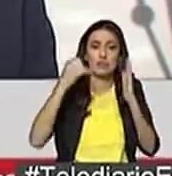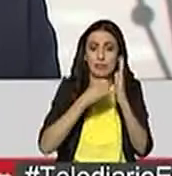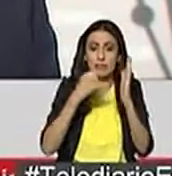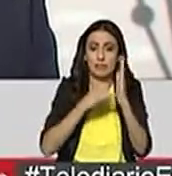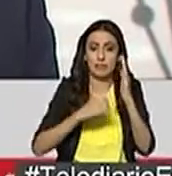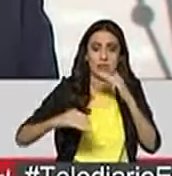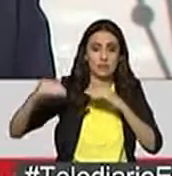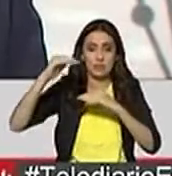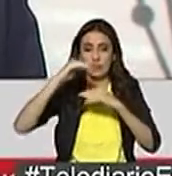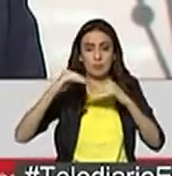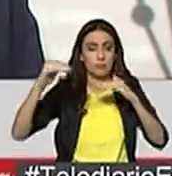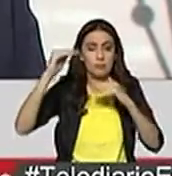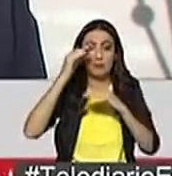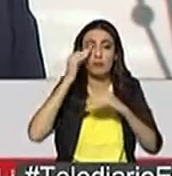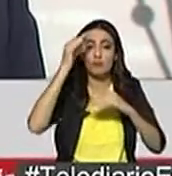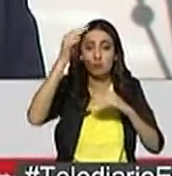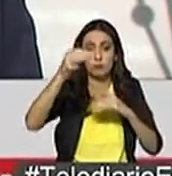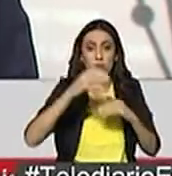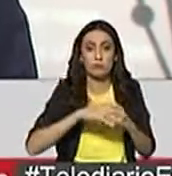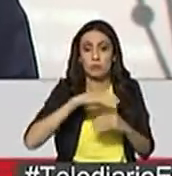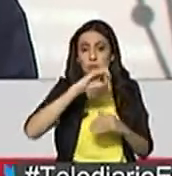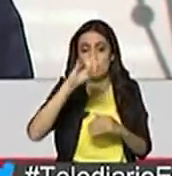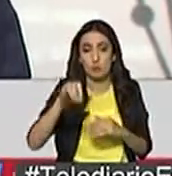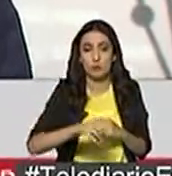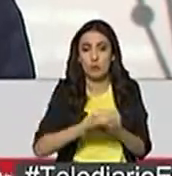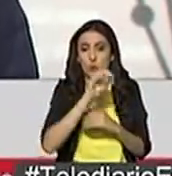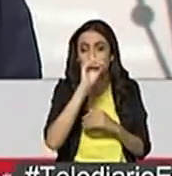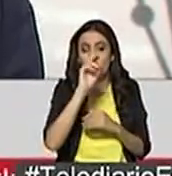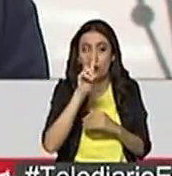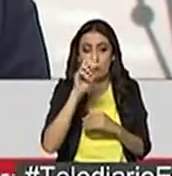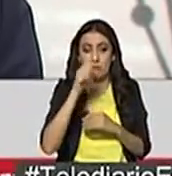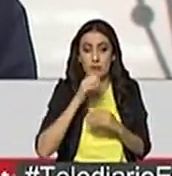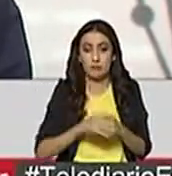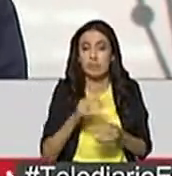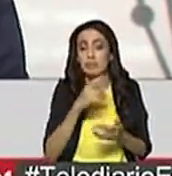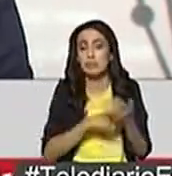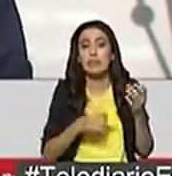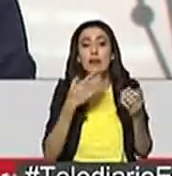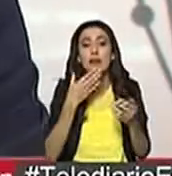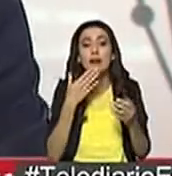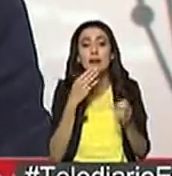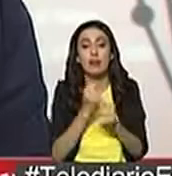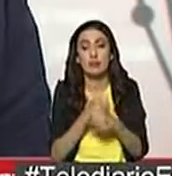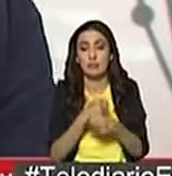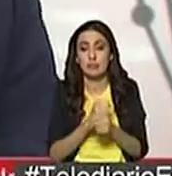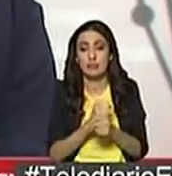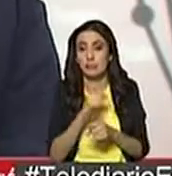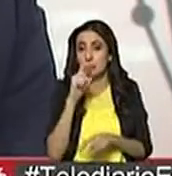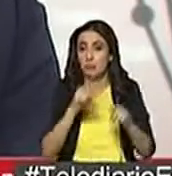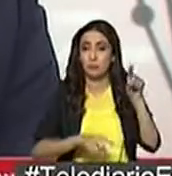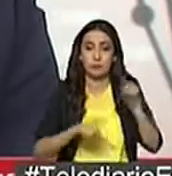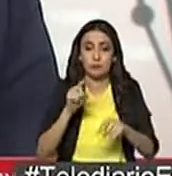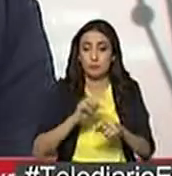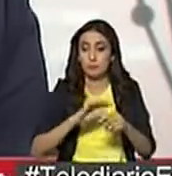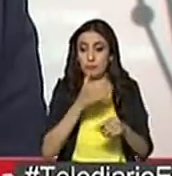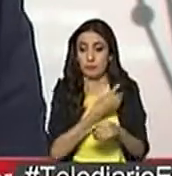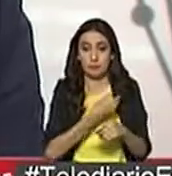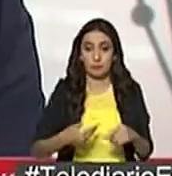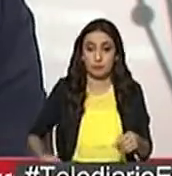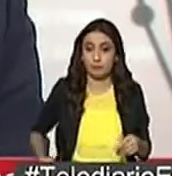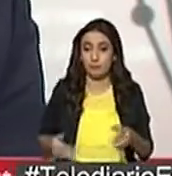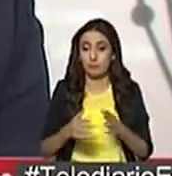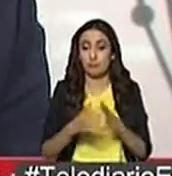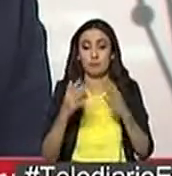nosotros y para el futuro, para los jóvenes que vienen adelante. Por lo tanto, ¿qué hacer en la coyuntura? El presidente tiene una opción clara en la